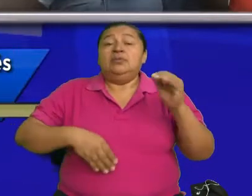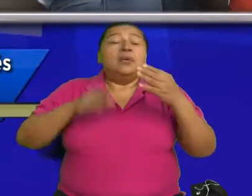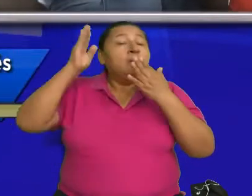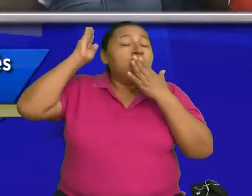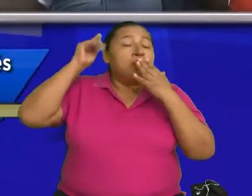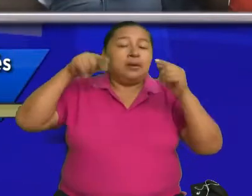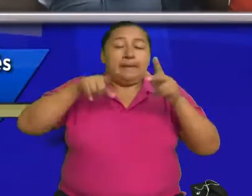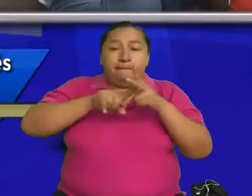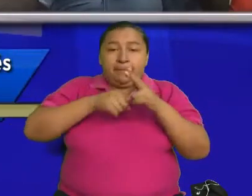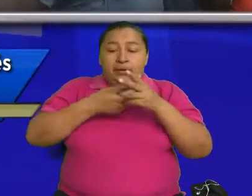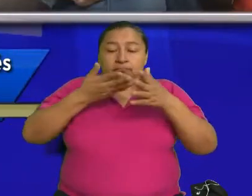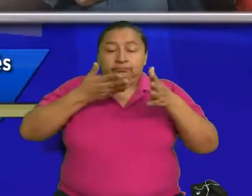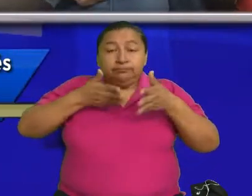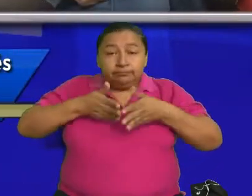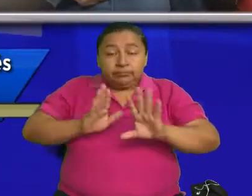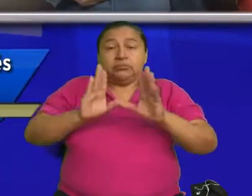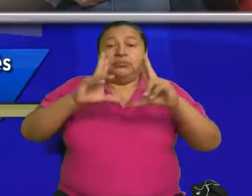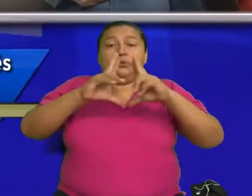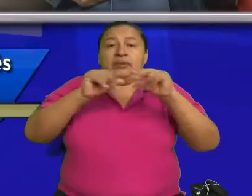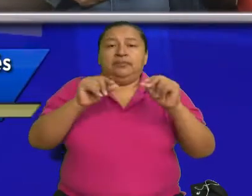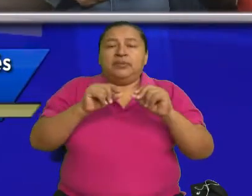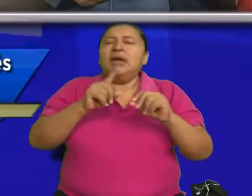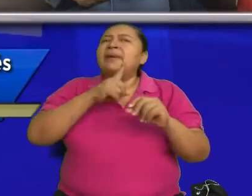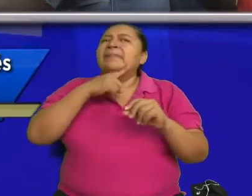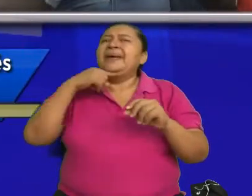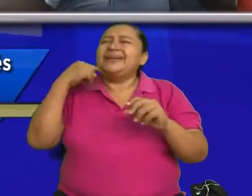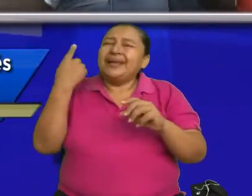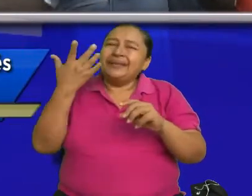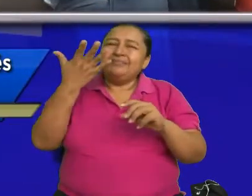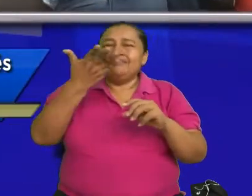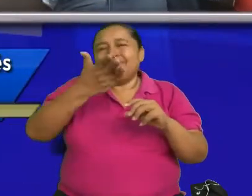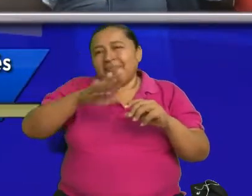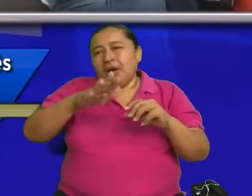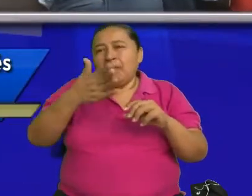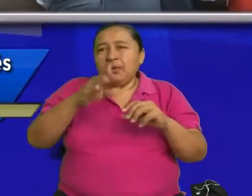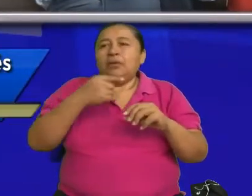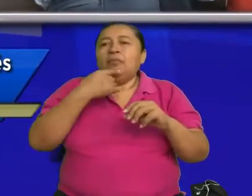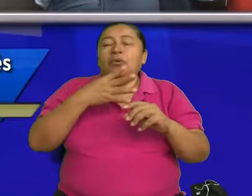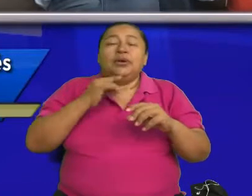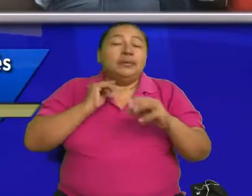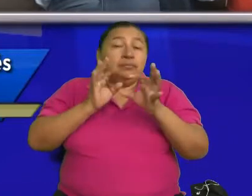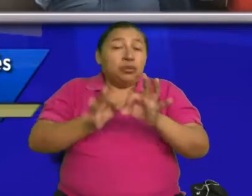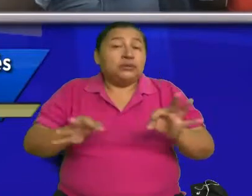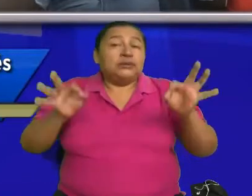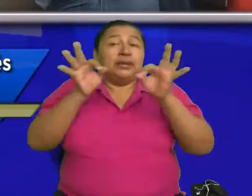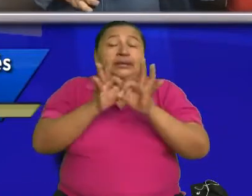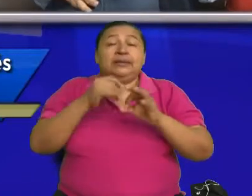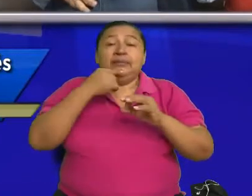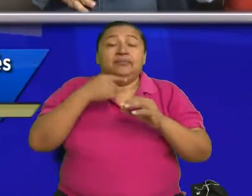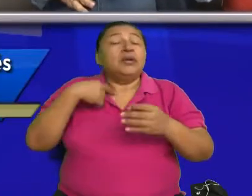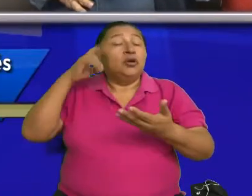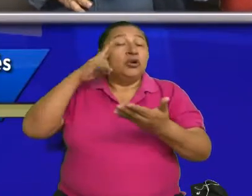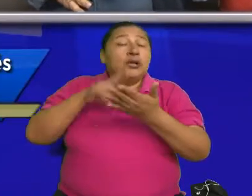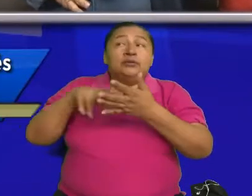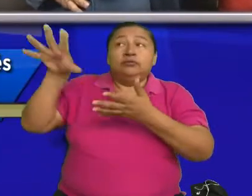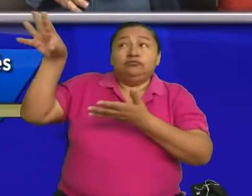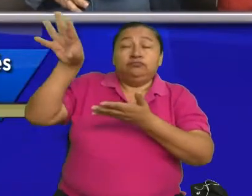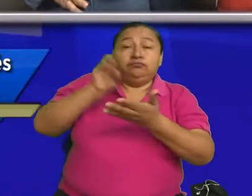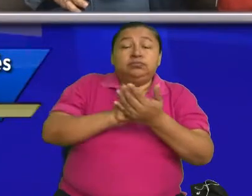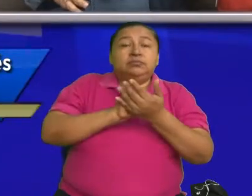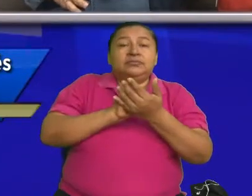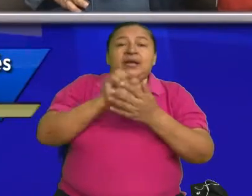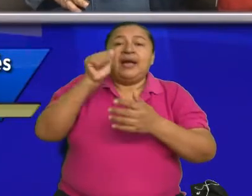Es una verdad a medias. Ok. Porque también tenés que tomar en cuenta la vertiente de África.